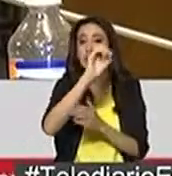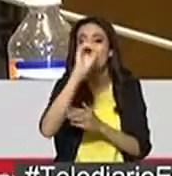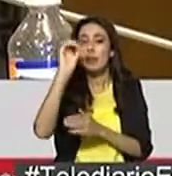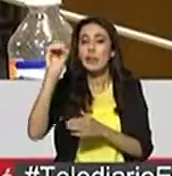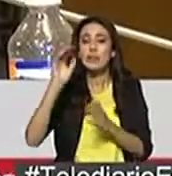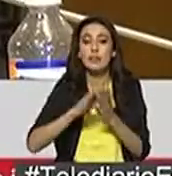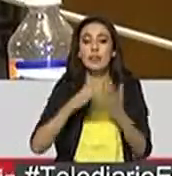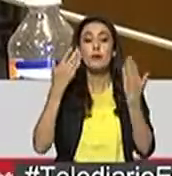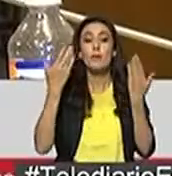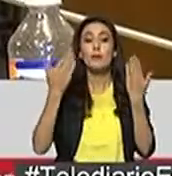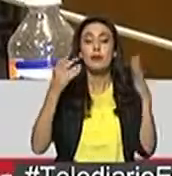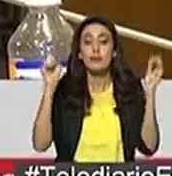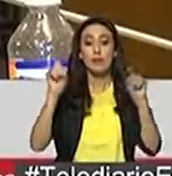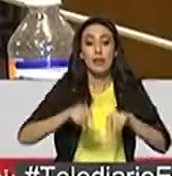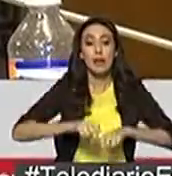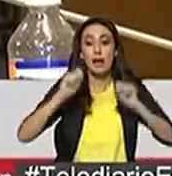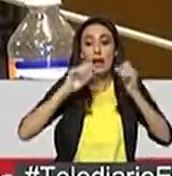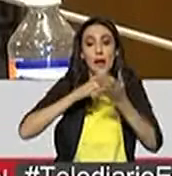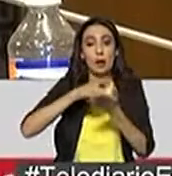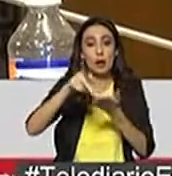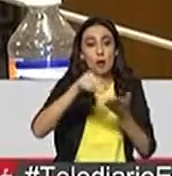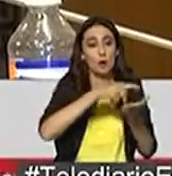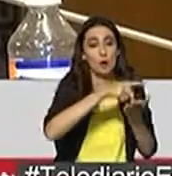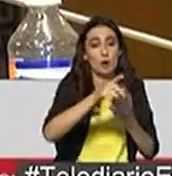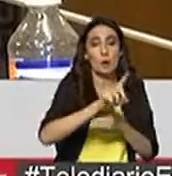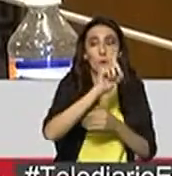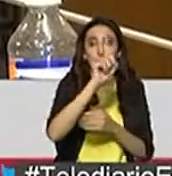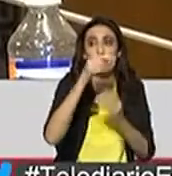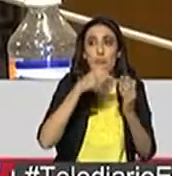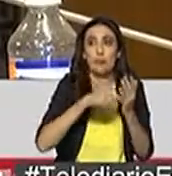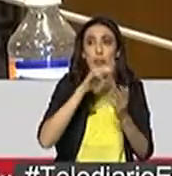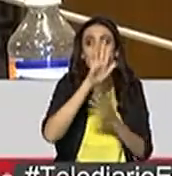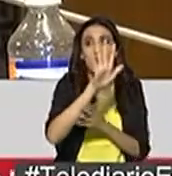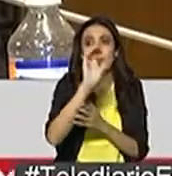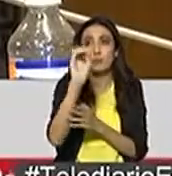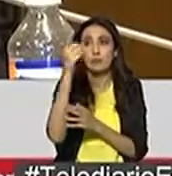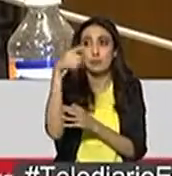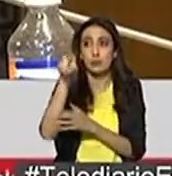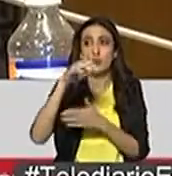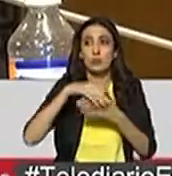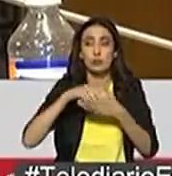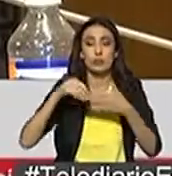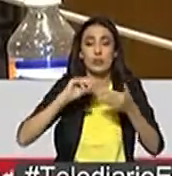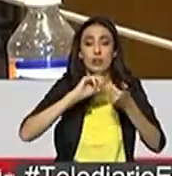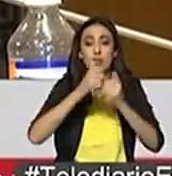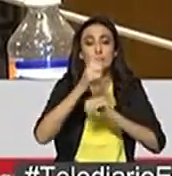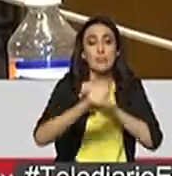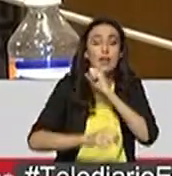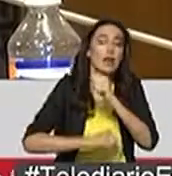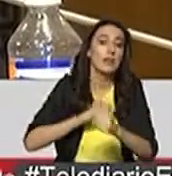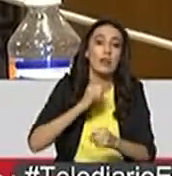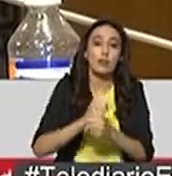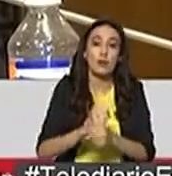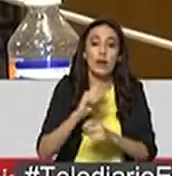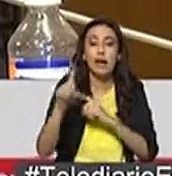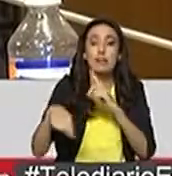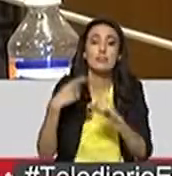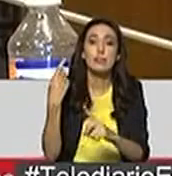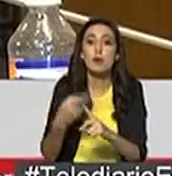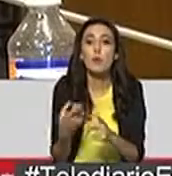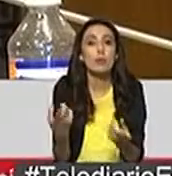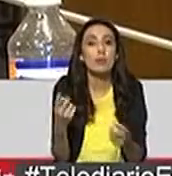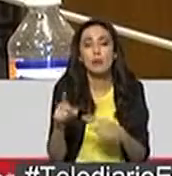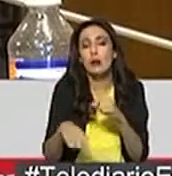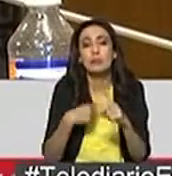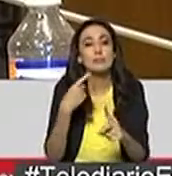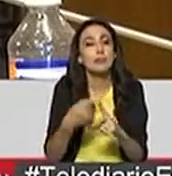nos cuestan a los ecuatorianos alrededor de 1.500 millones de dólares anuales. ¿Hasta cuándo se va a mantener